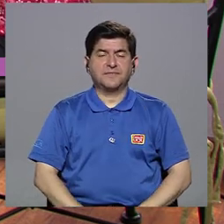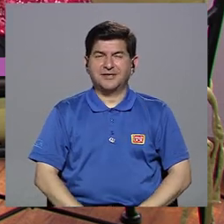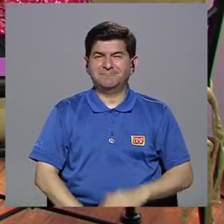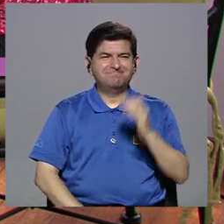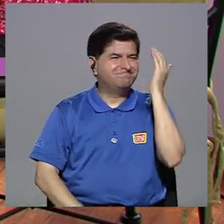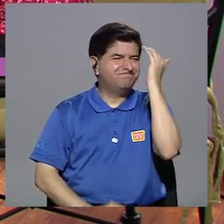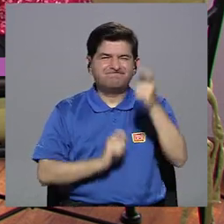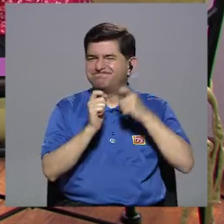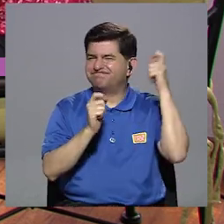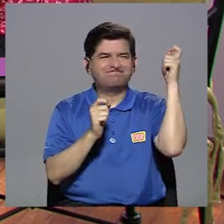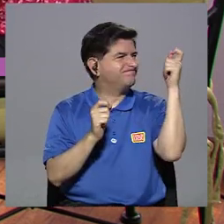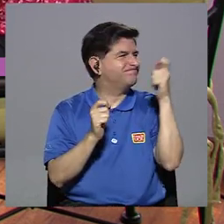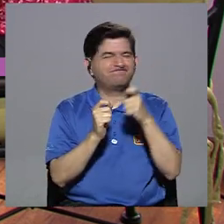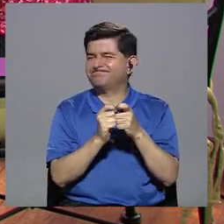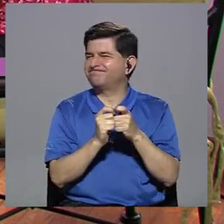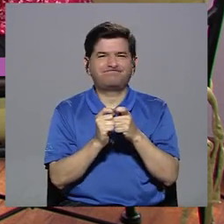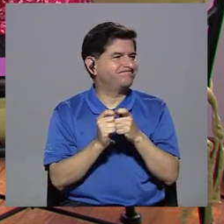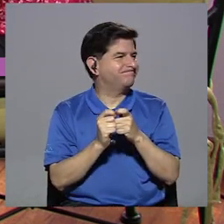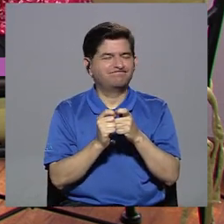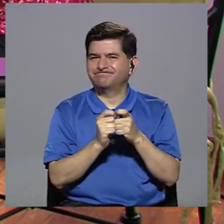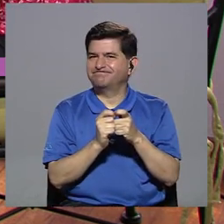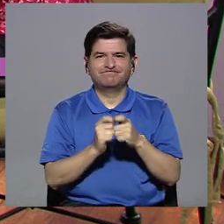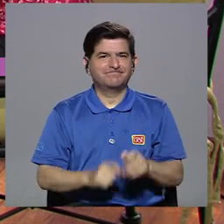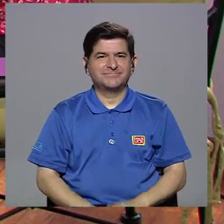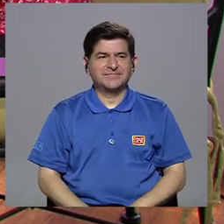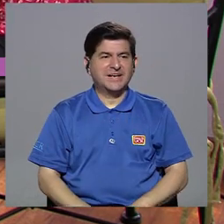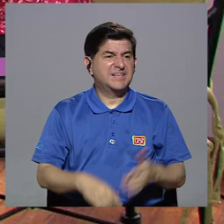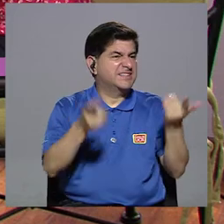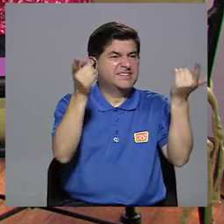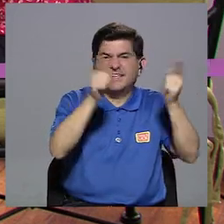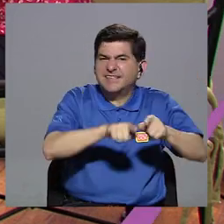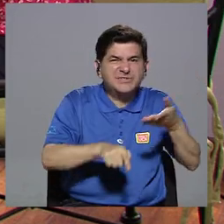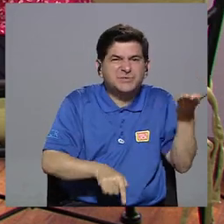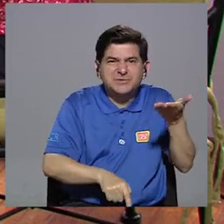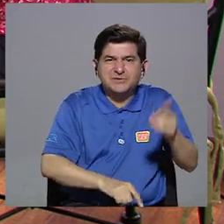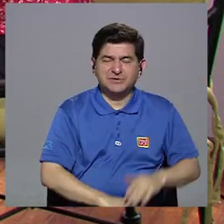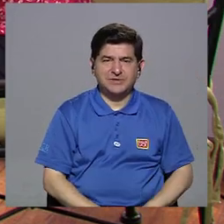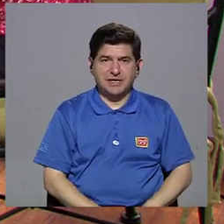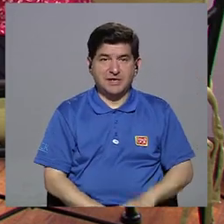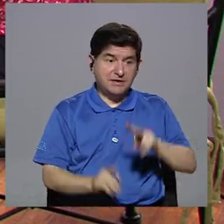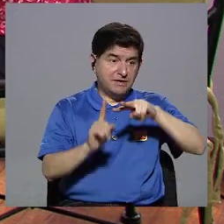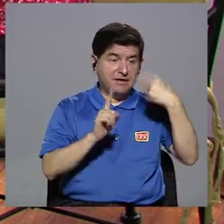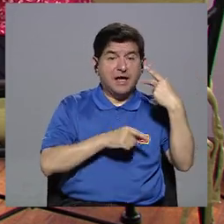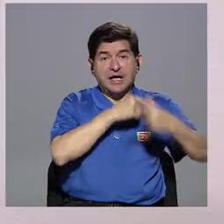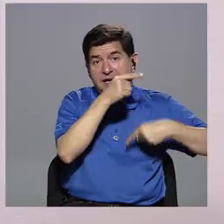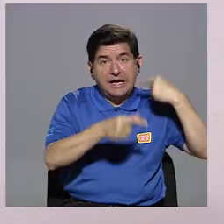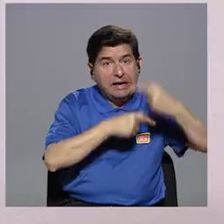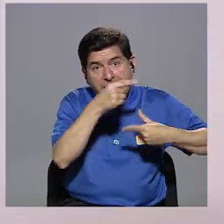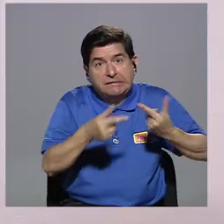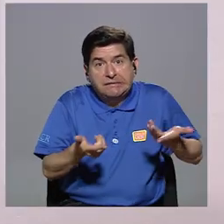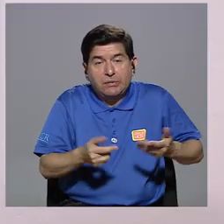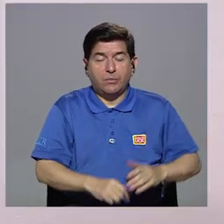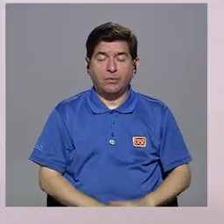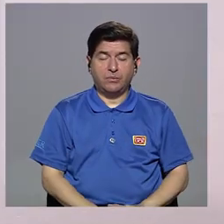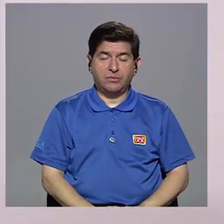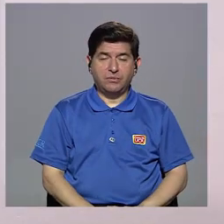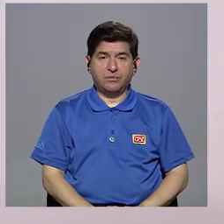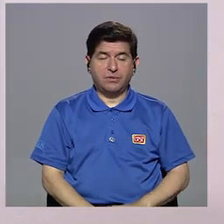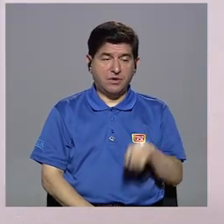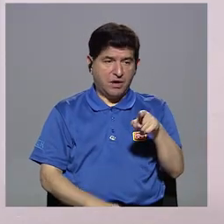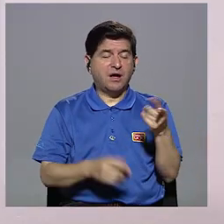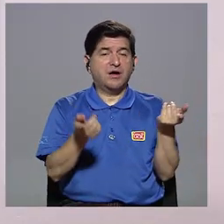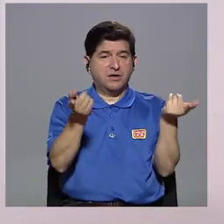no se conoce exactamente lo que ocurre desde el punto de vista genético para que